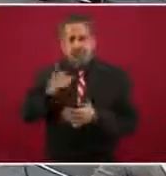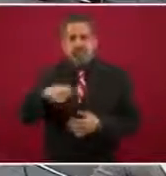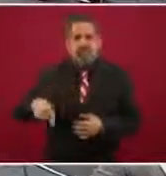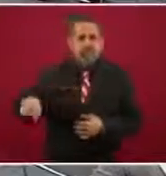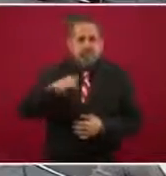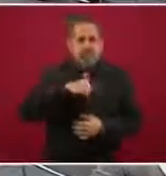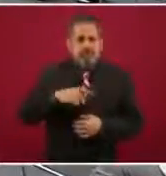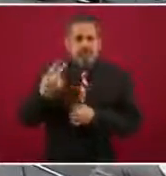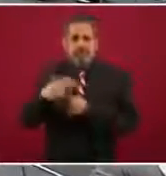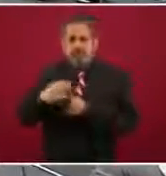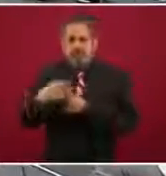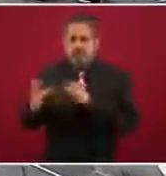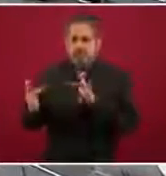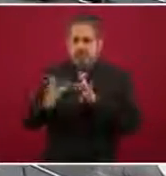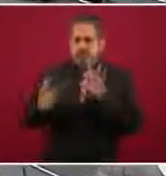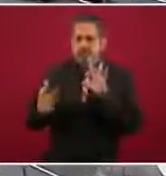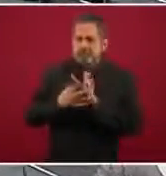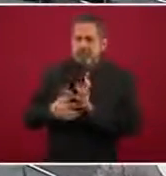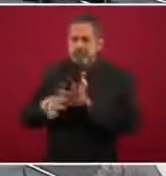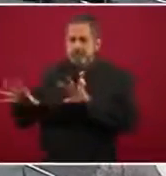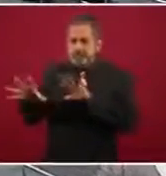todos estos medios.